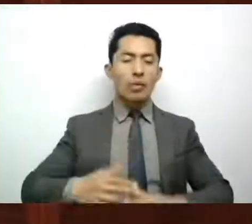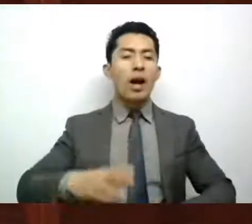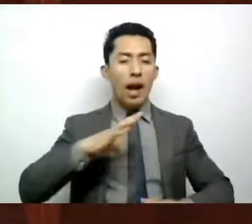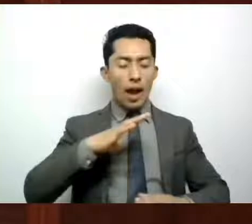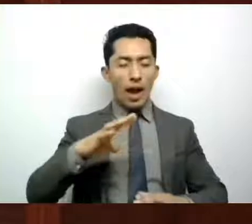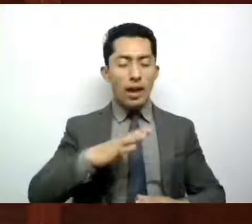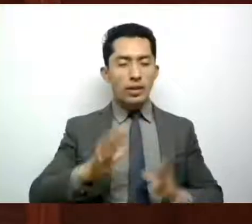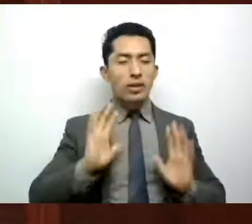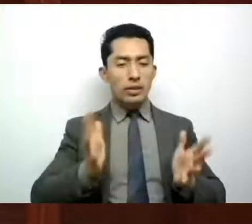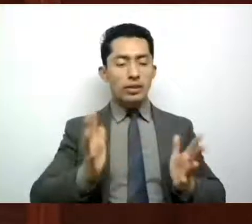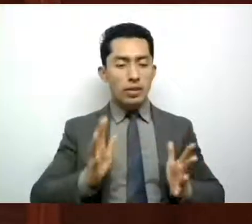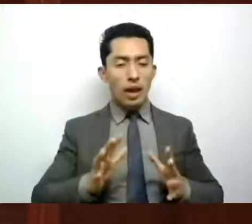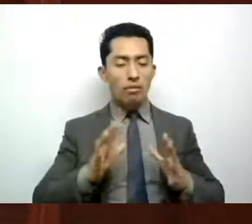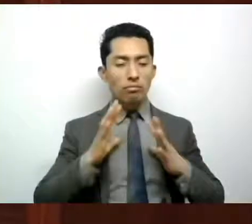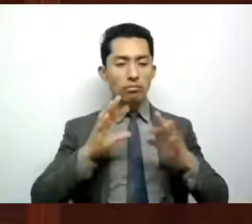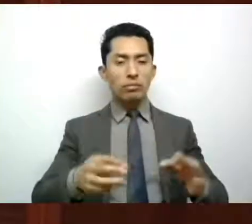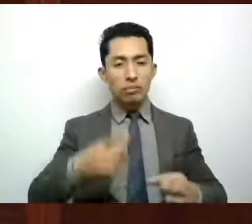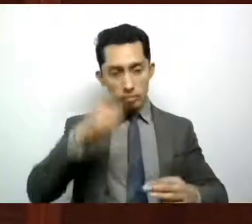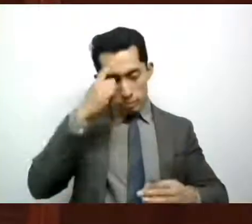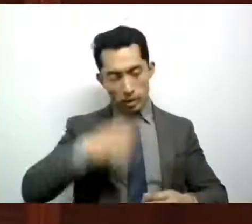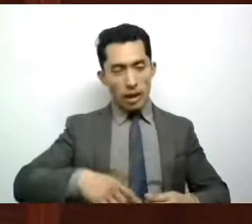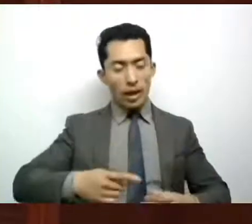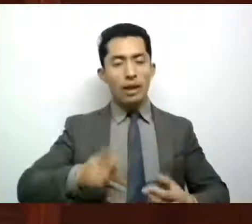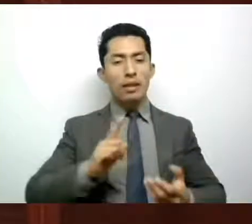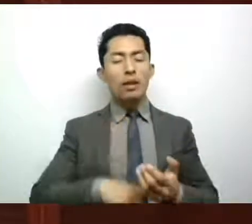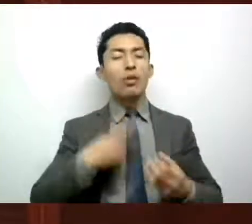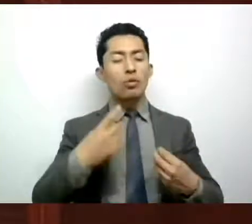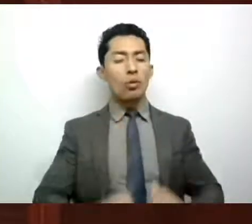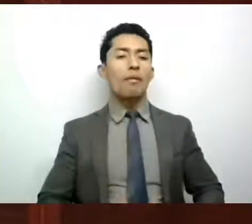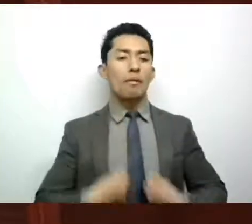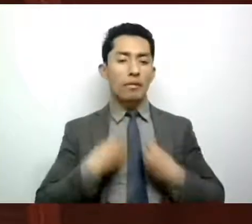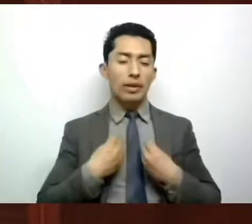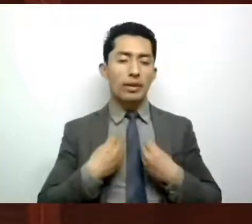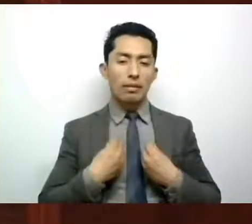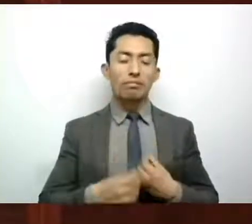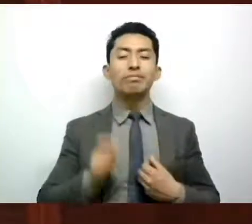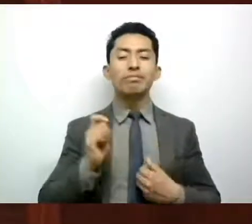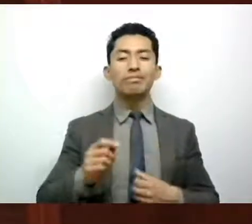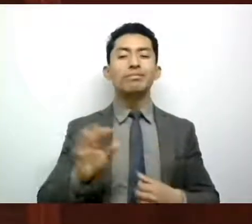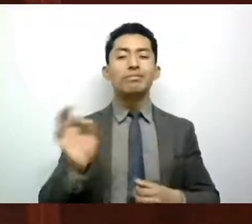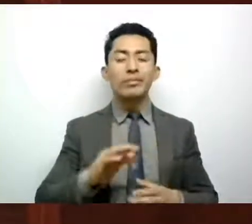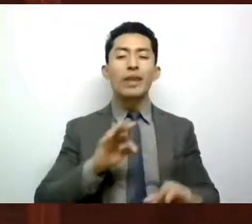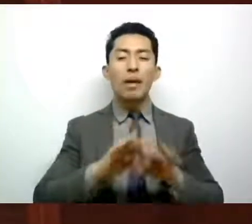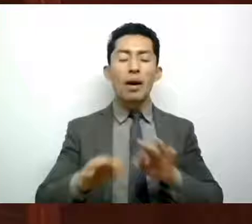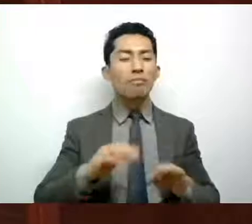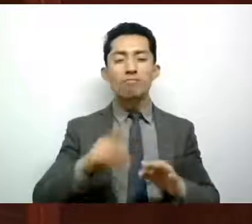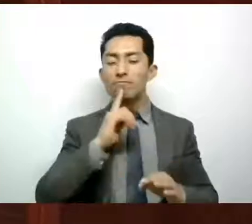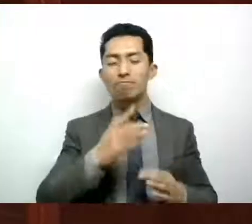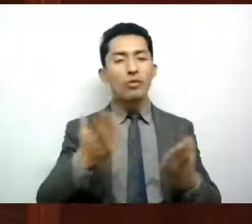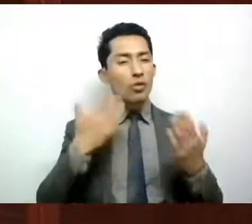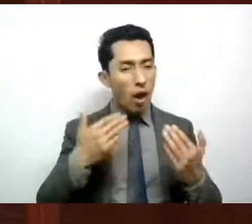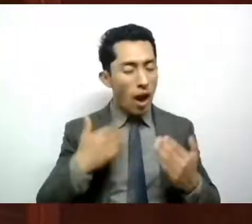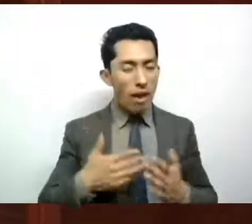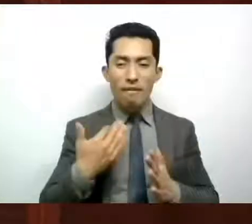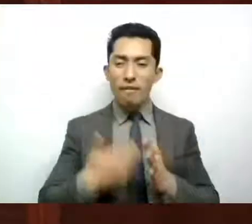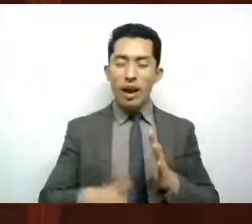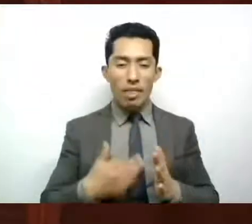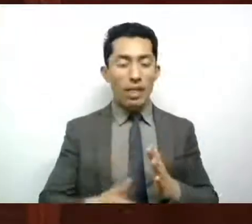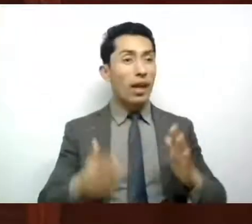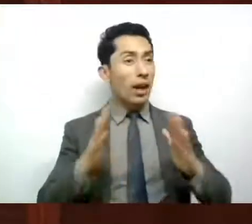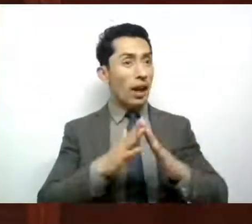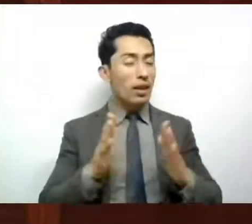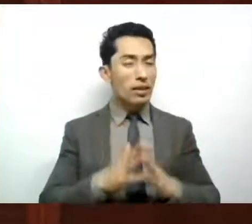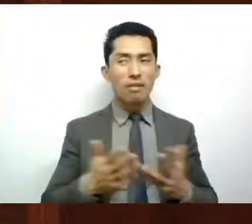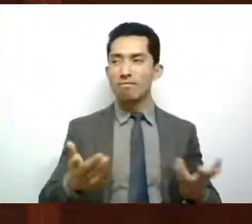se crearon las bases para la pauperización de la vida con precariedad laboral, precariedad